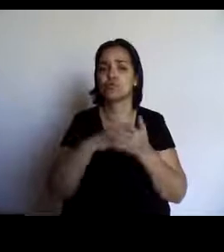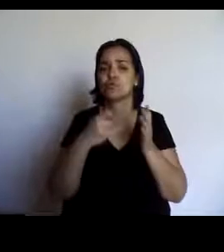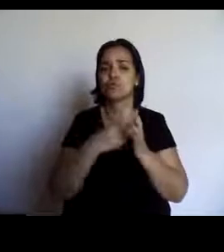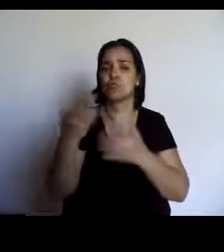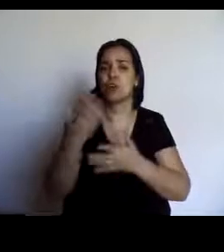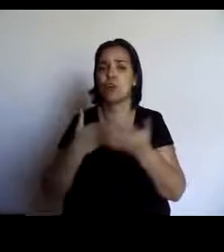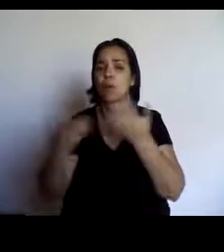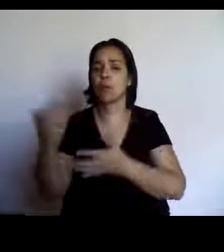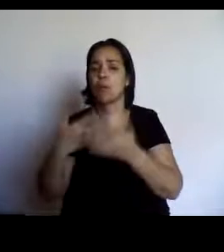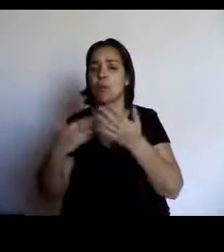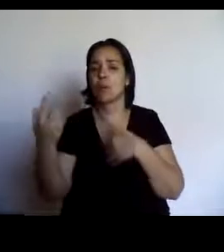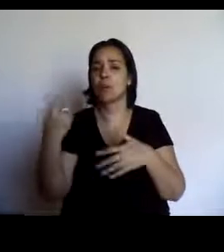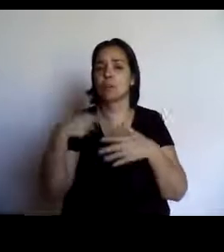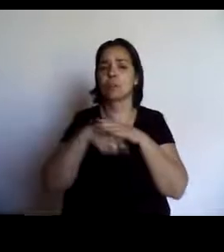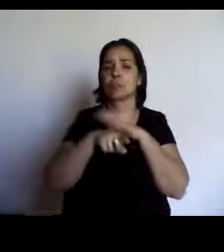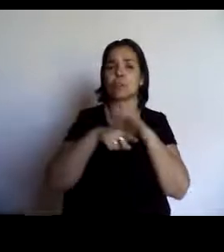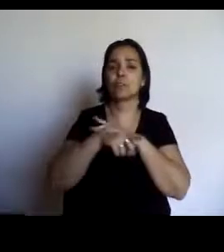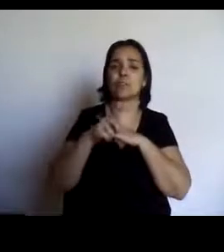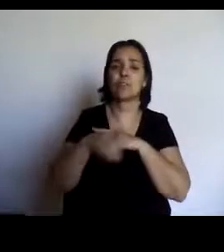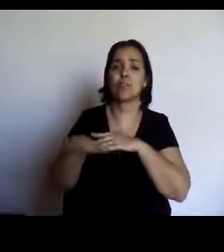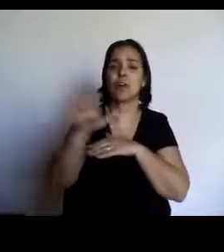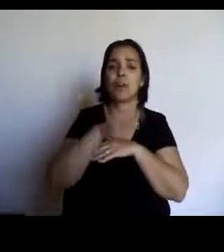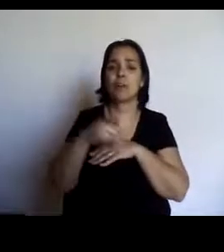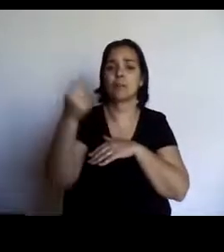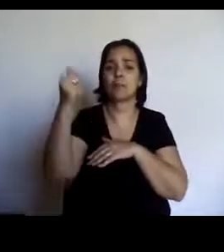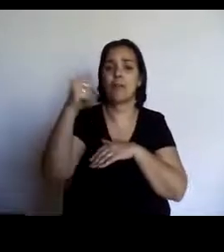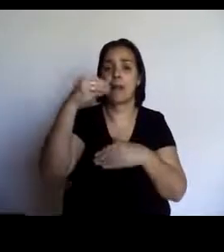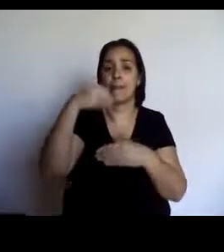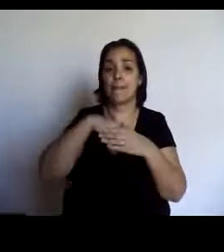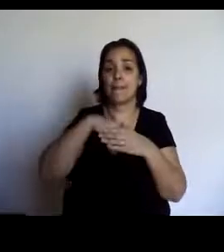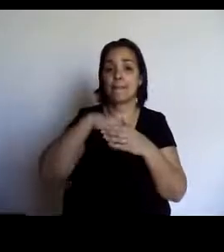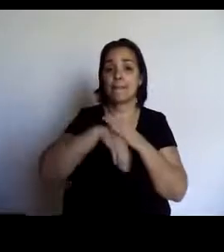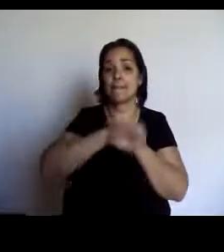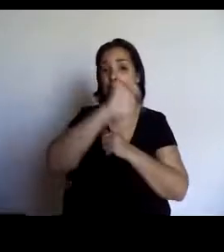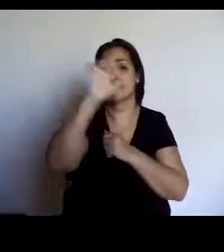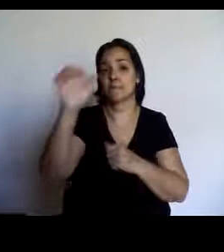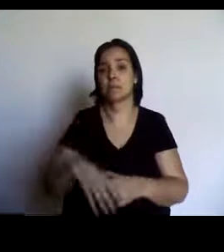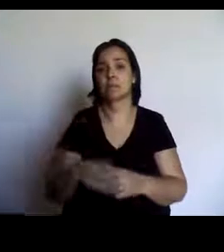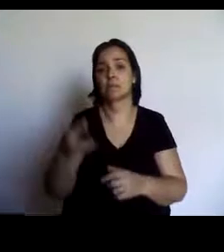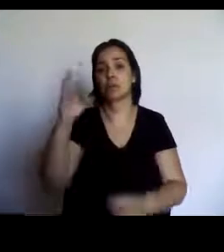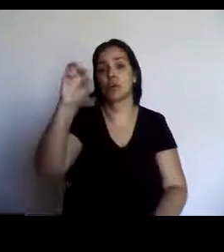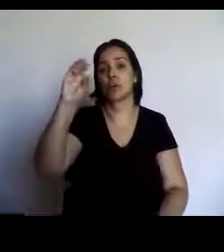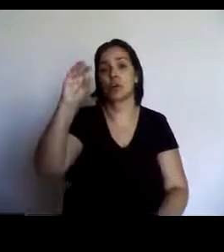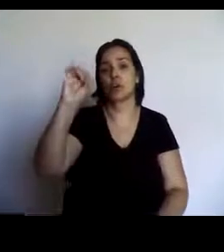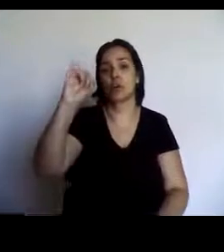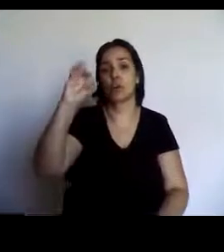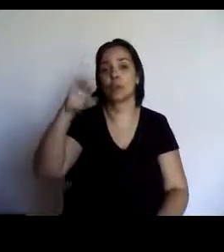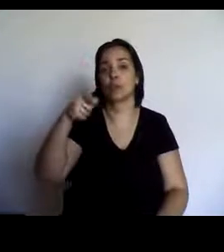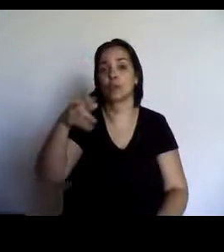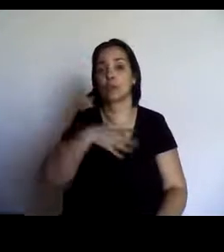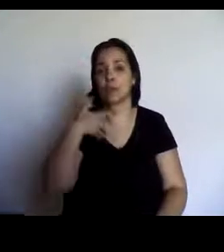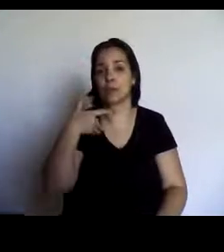con el desarrollo local y regional en Europa. Pues, Rocío, cuando quieras, adelante.